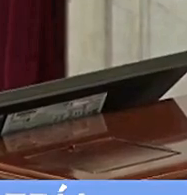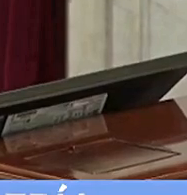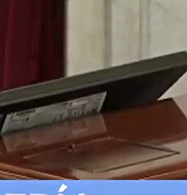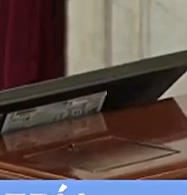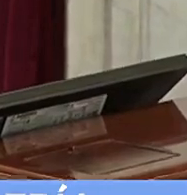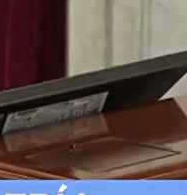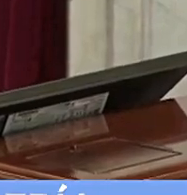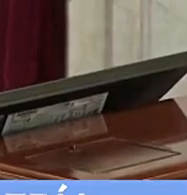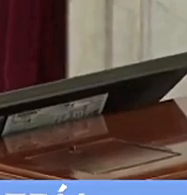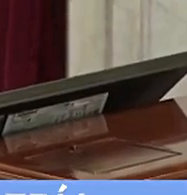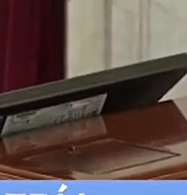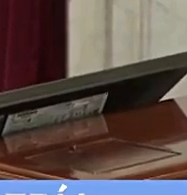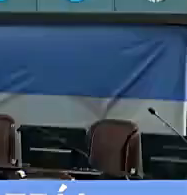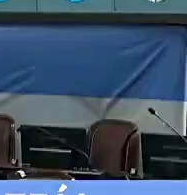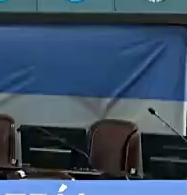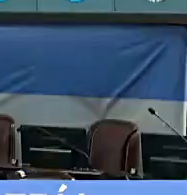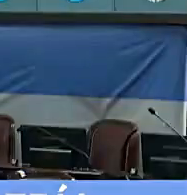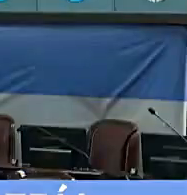Se lanza la votación.